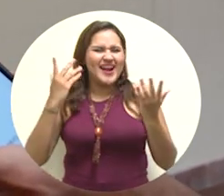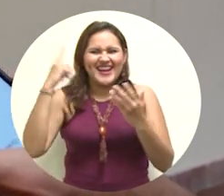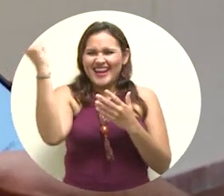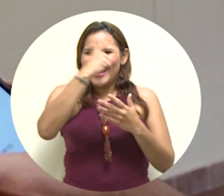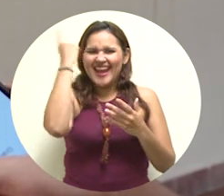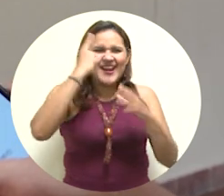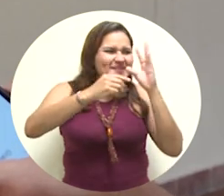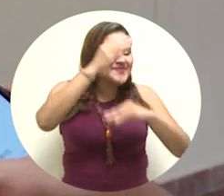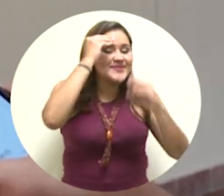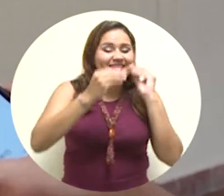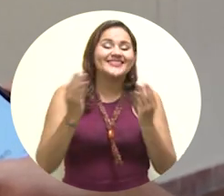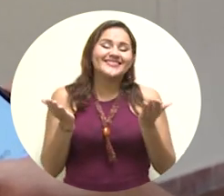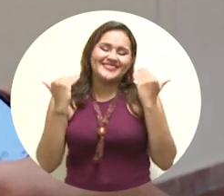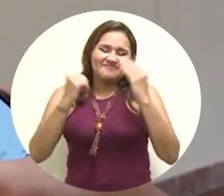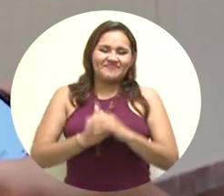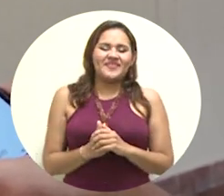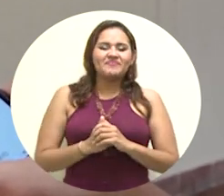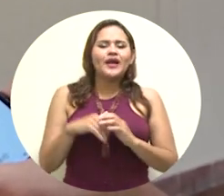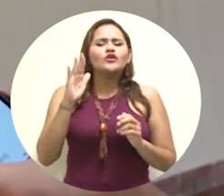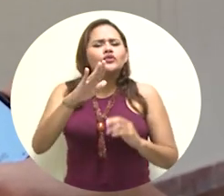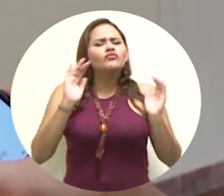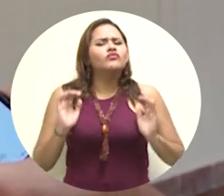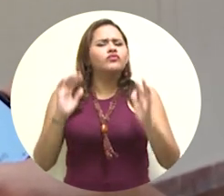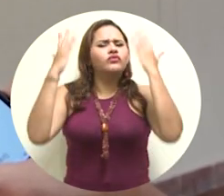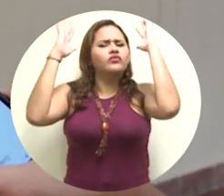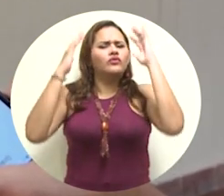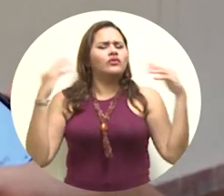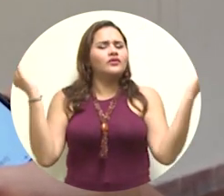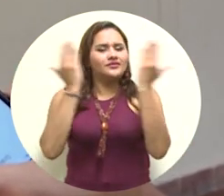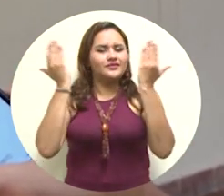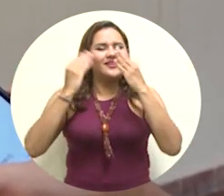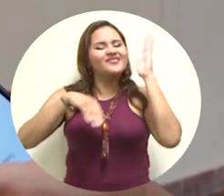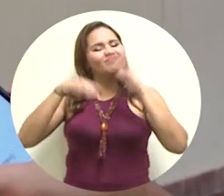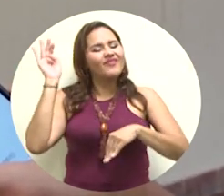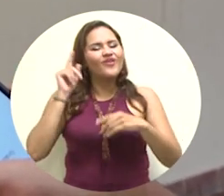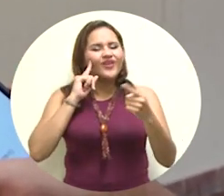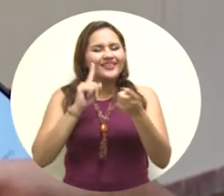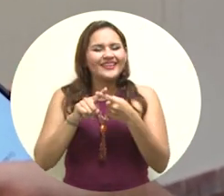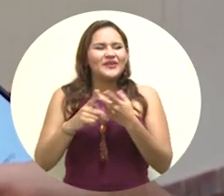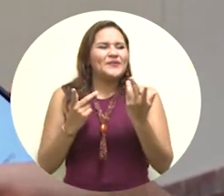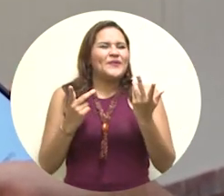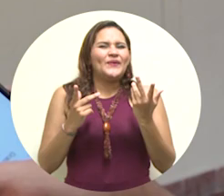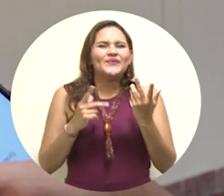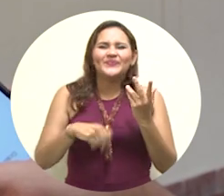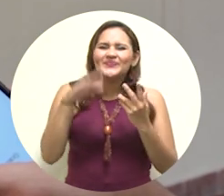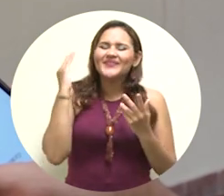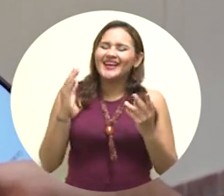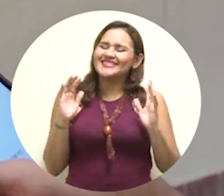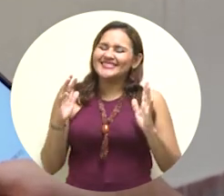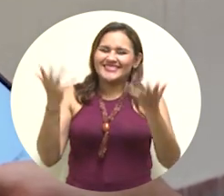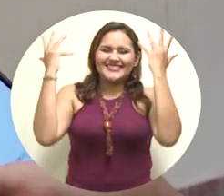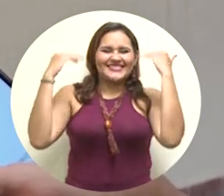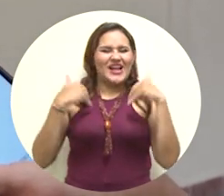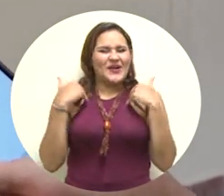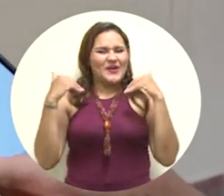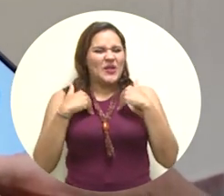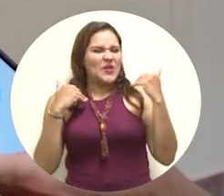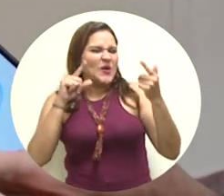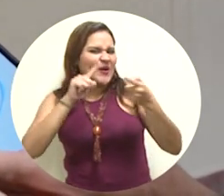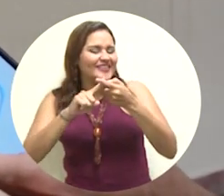Entonces la Fiesta del Cine nace como una invitación por parte de la universidad a celebrar esta posibilidad que tenemos de